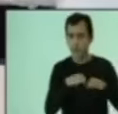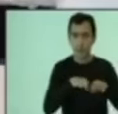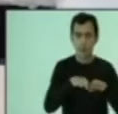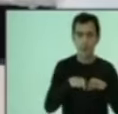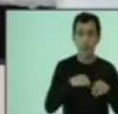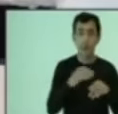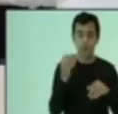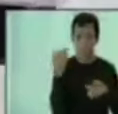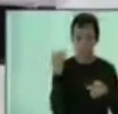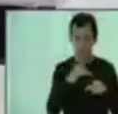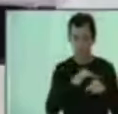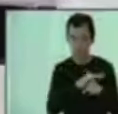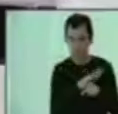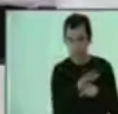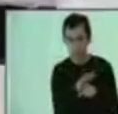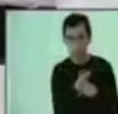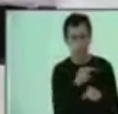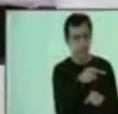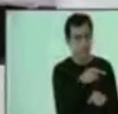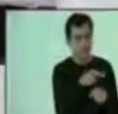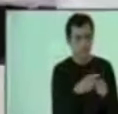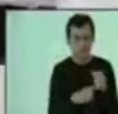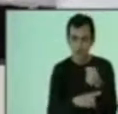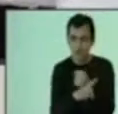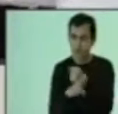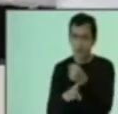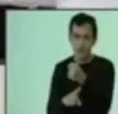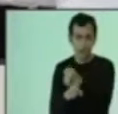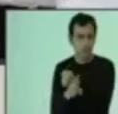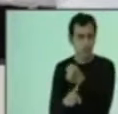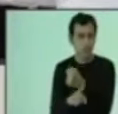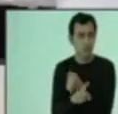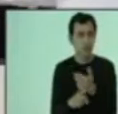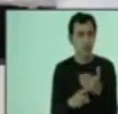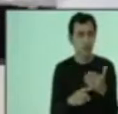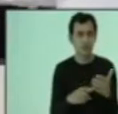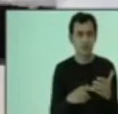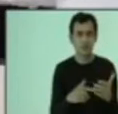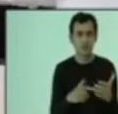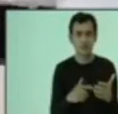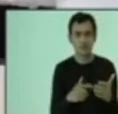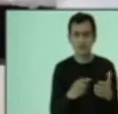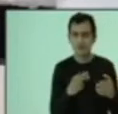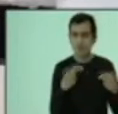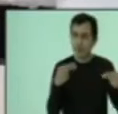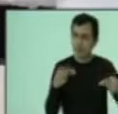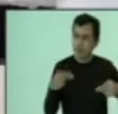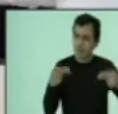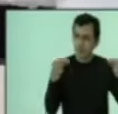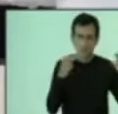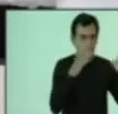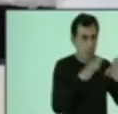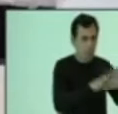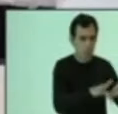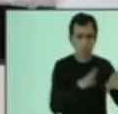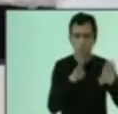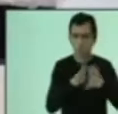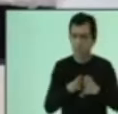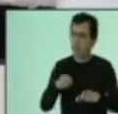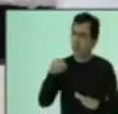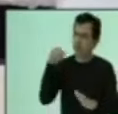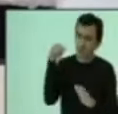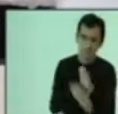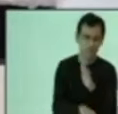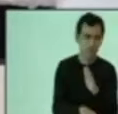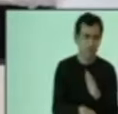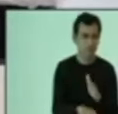del coronavirus afectó a los sectores productivos y provocó el cierre de negocios y empresas. De